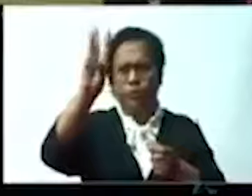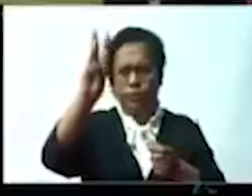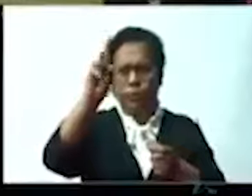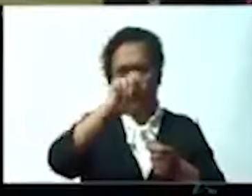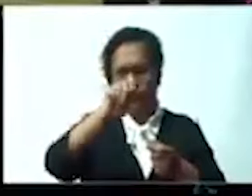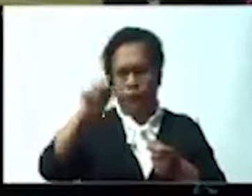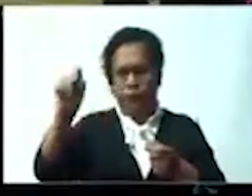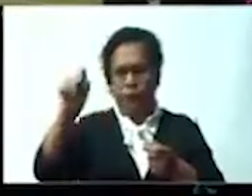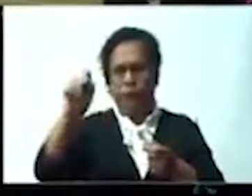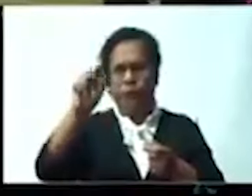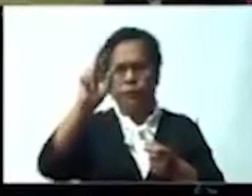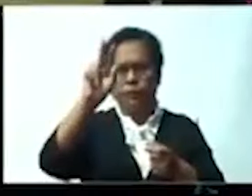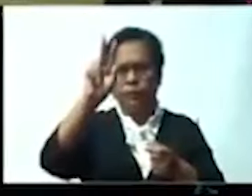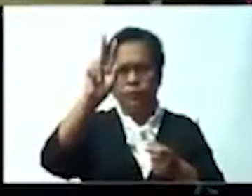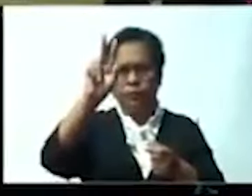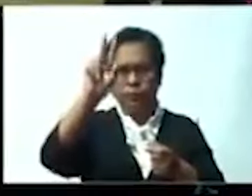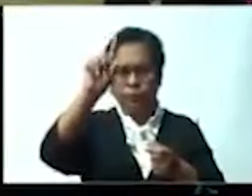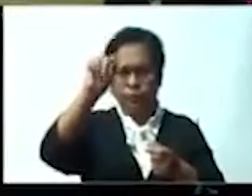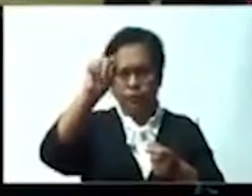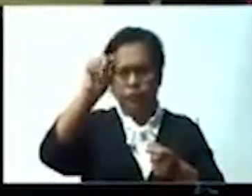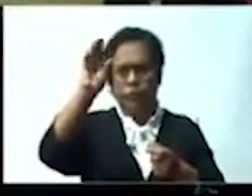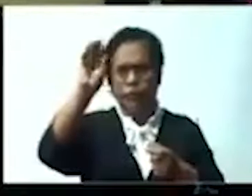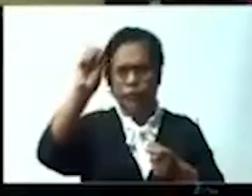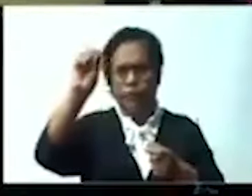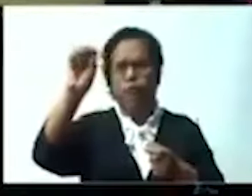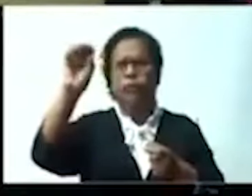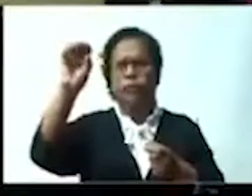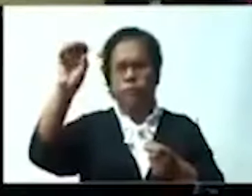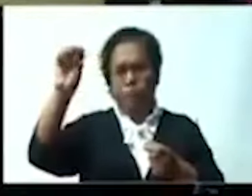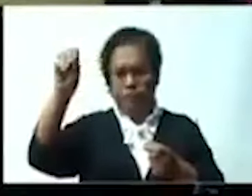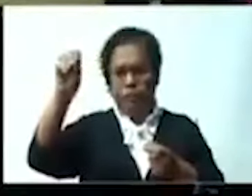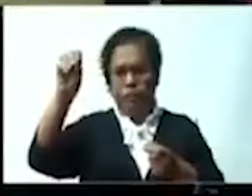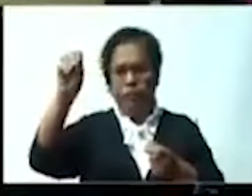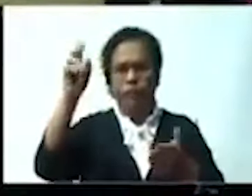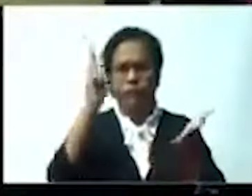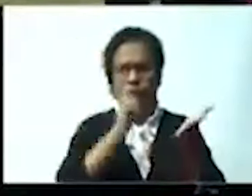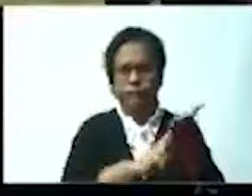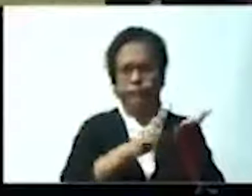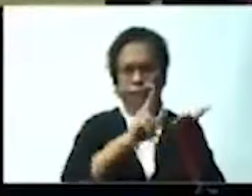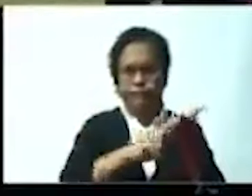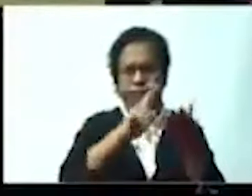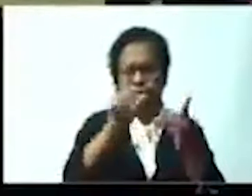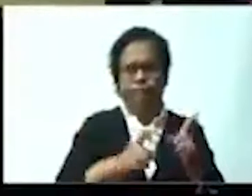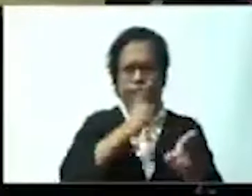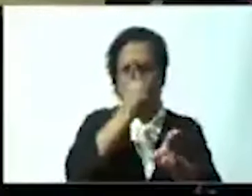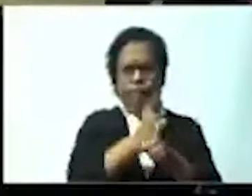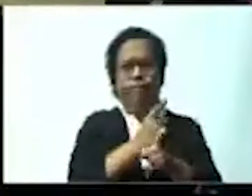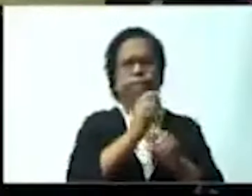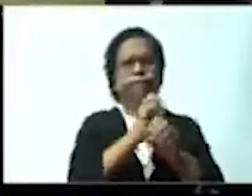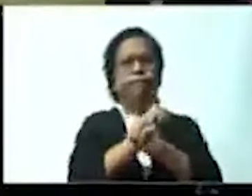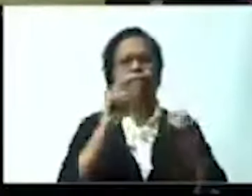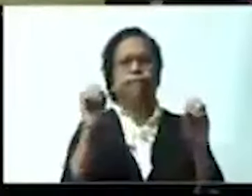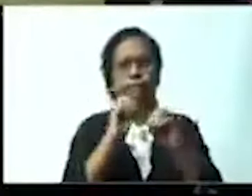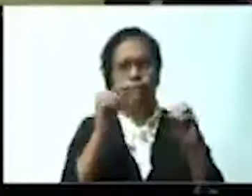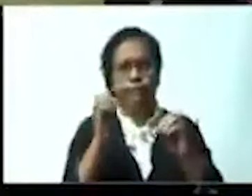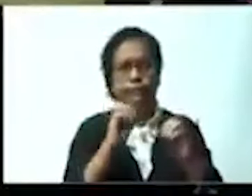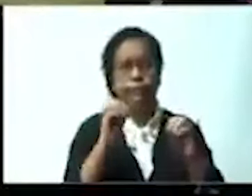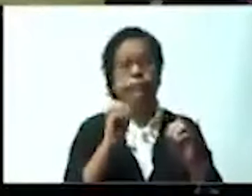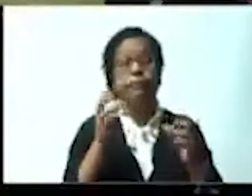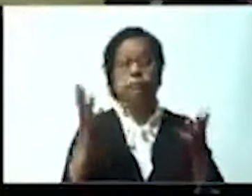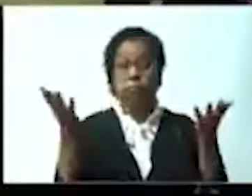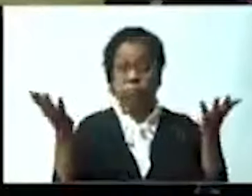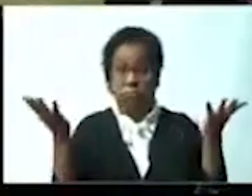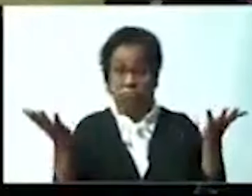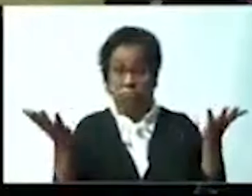negociado, pues nos damos cuenta que quienes tenían la mayoría eran los senadores precisamente